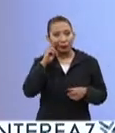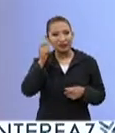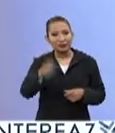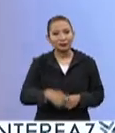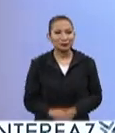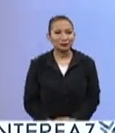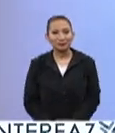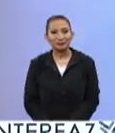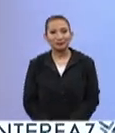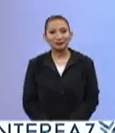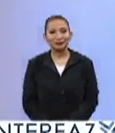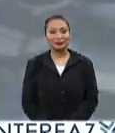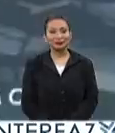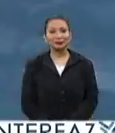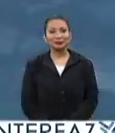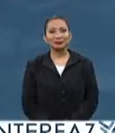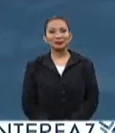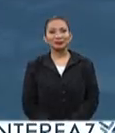verlo, Ana Cris.